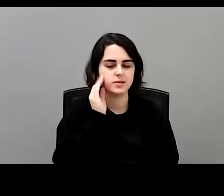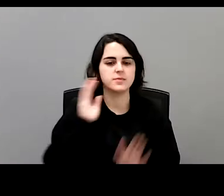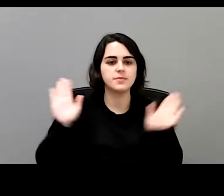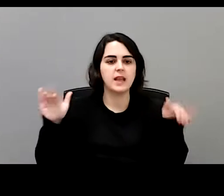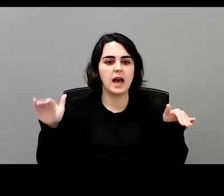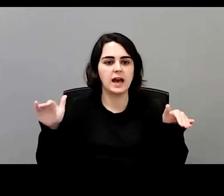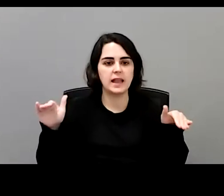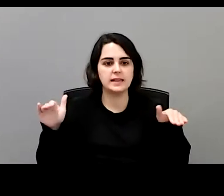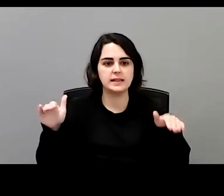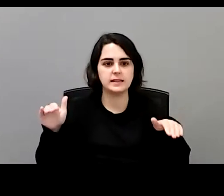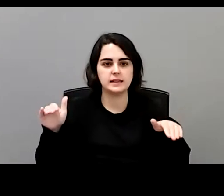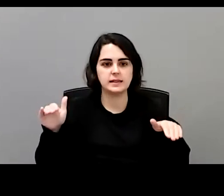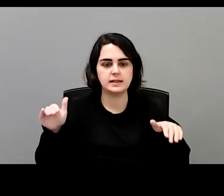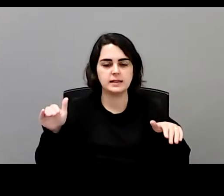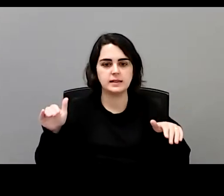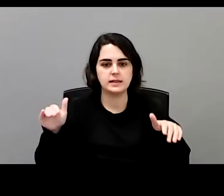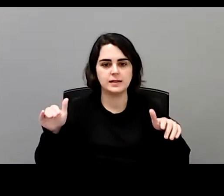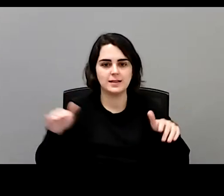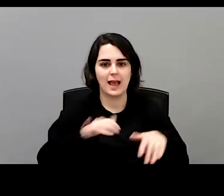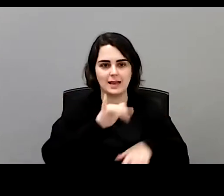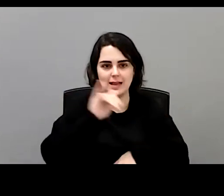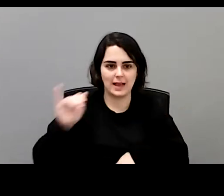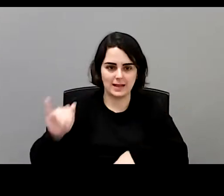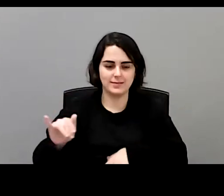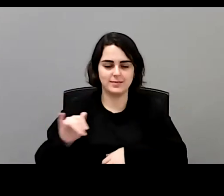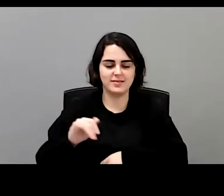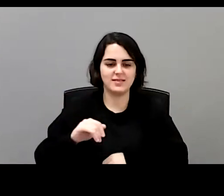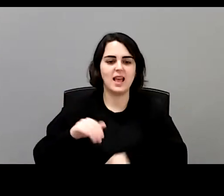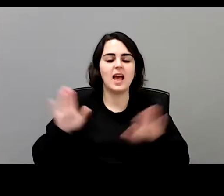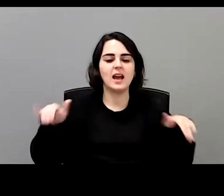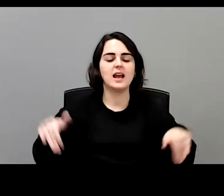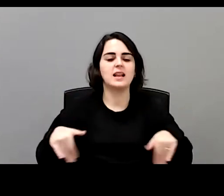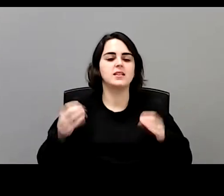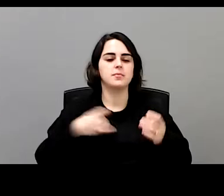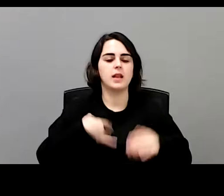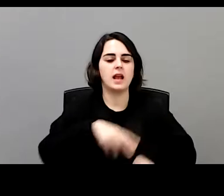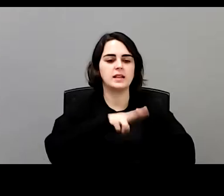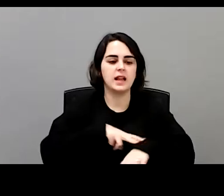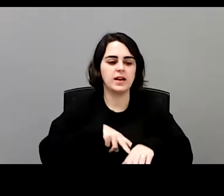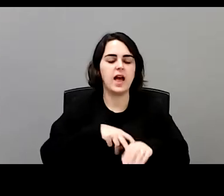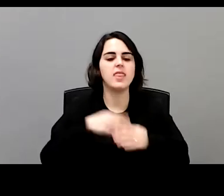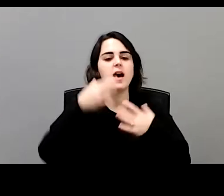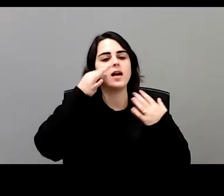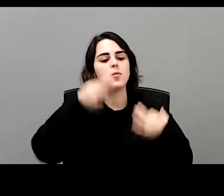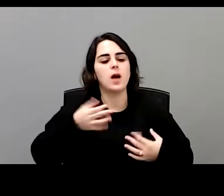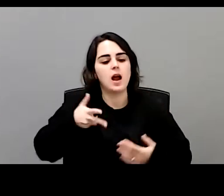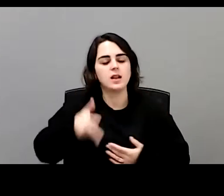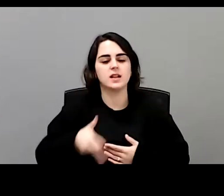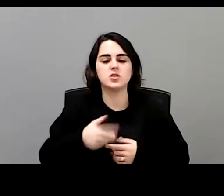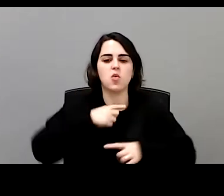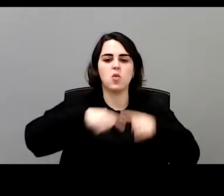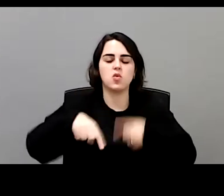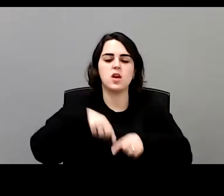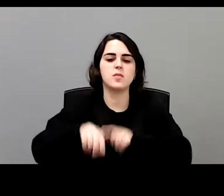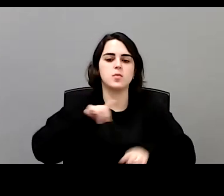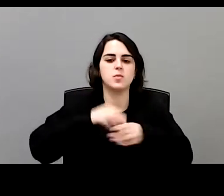Ángeles, aquí la tenemos. Ángeles Blanco, delegada de Derechos Humanos y coordinadora de incidencia en